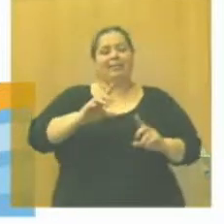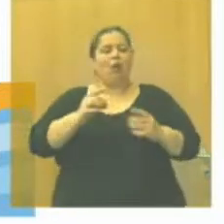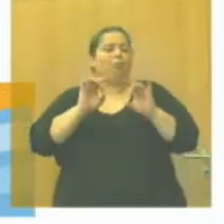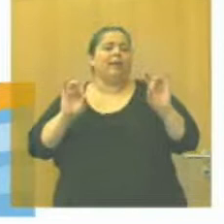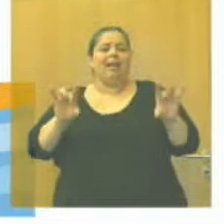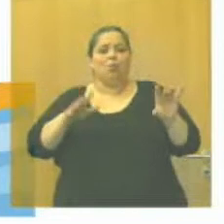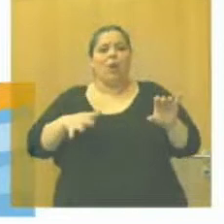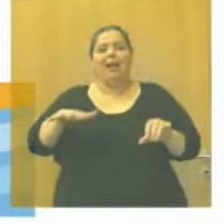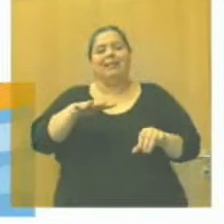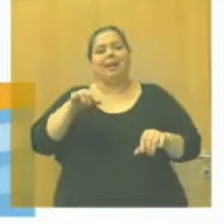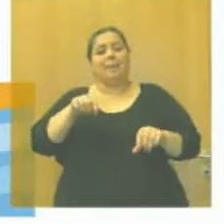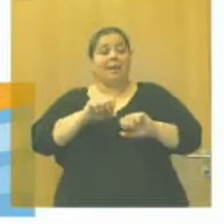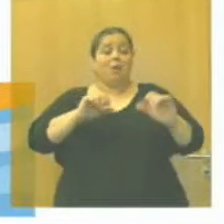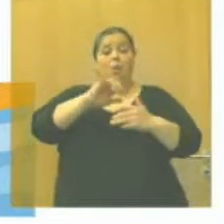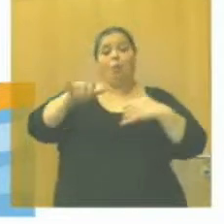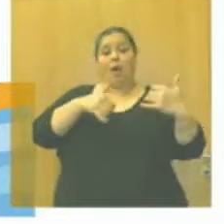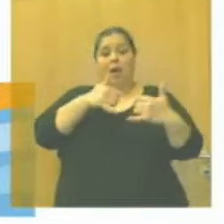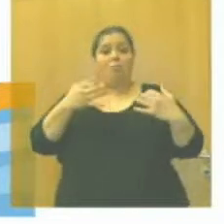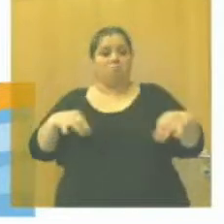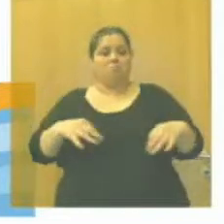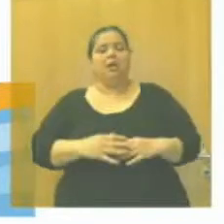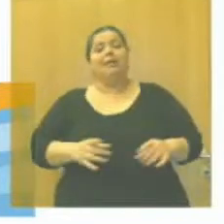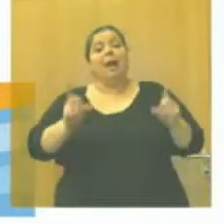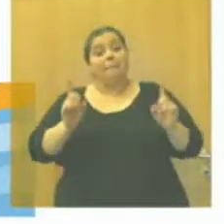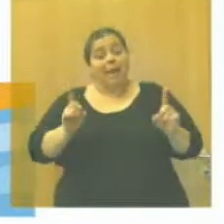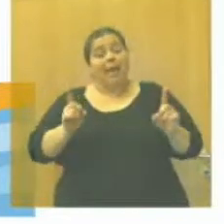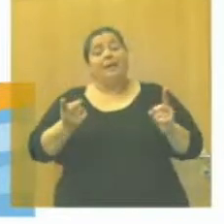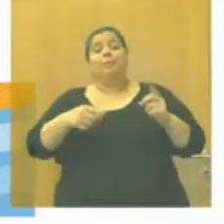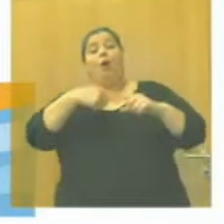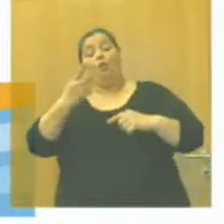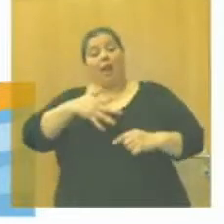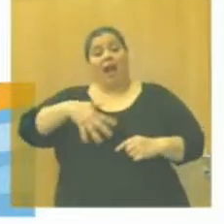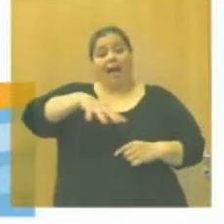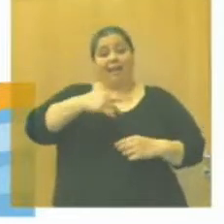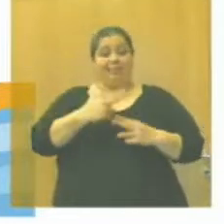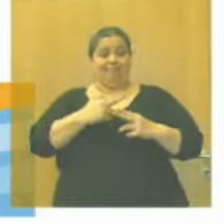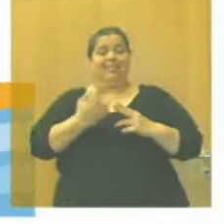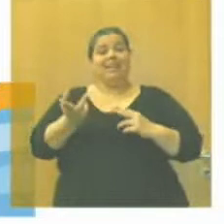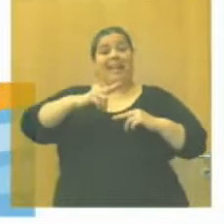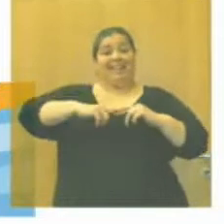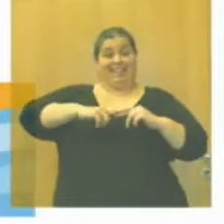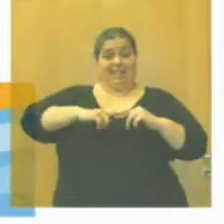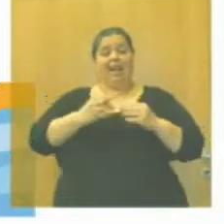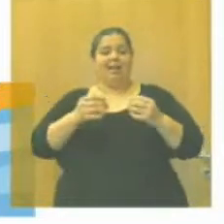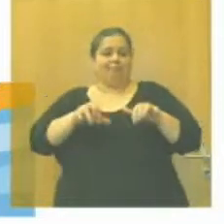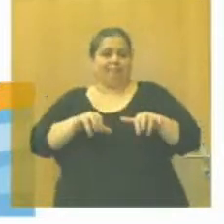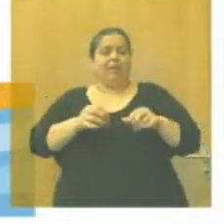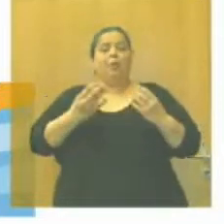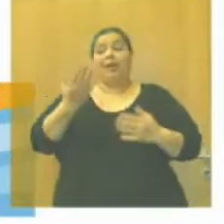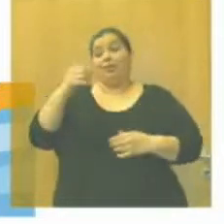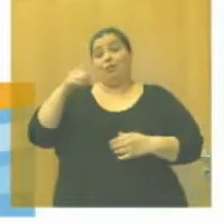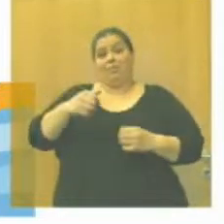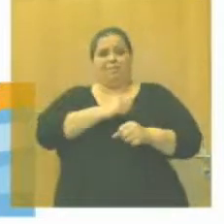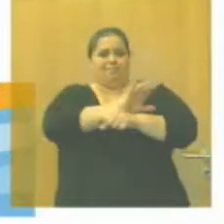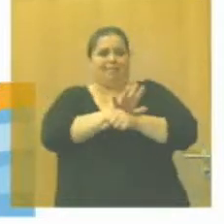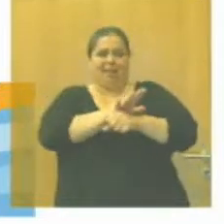áreas que permiten el juego. Y en línea, que es un área que ha tomado mucha fuerza y mucho espacio durante la pandemia,